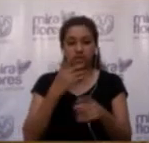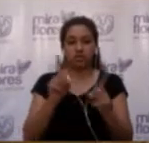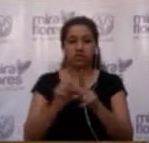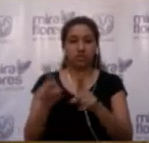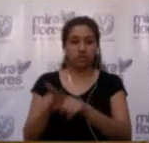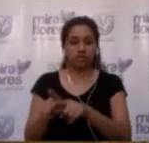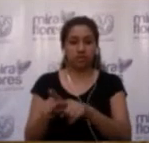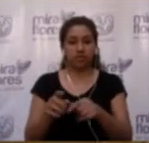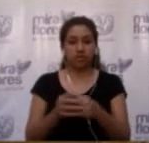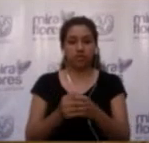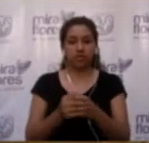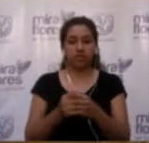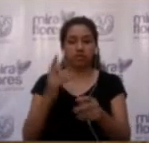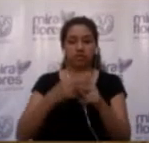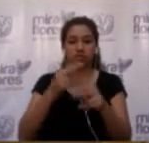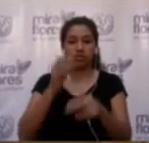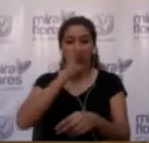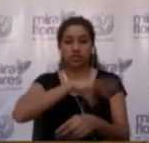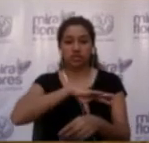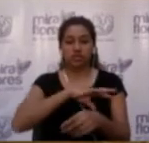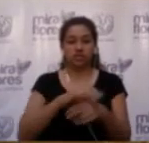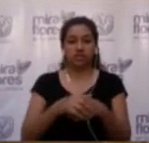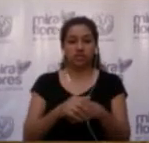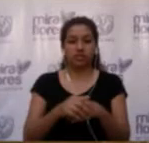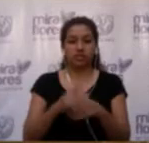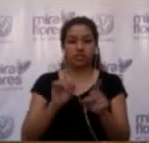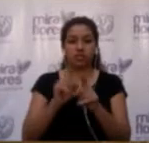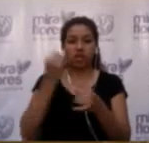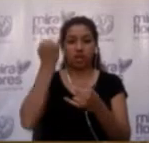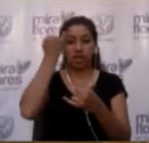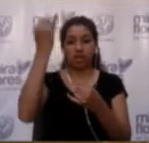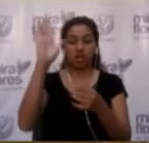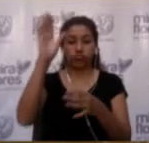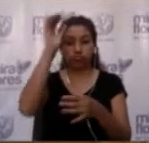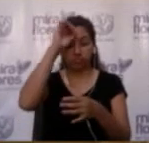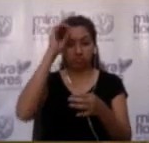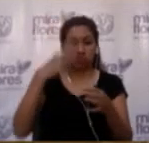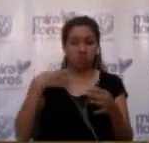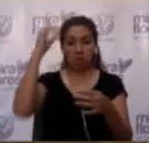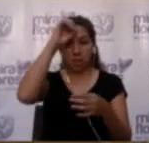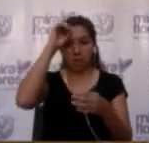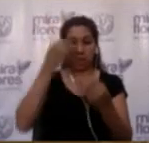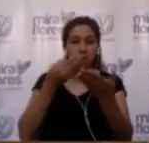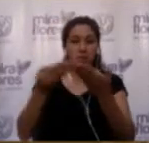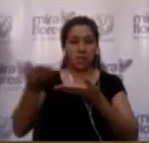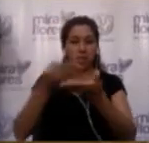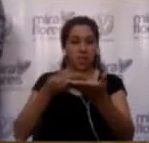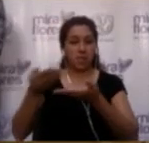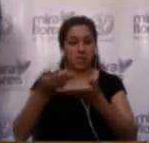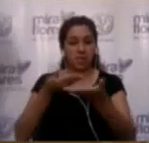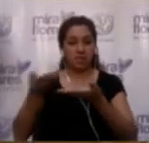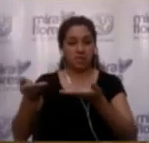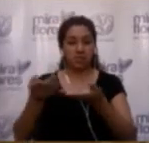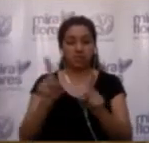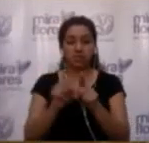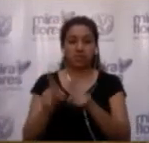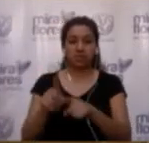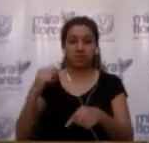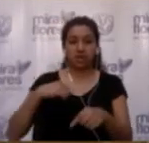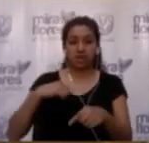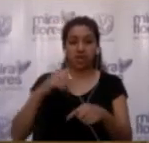momentos Santiago. Hemos intercambiado algunas ideas y hemos quedado con él y con el alcalde de La